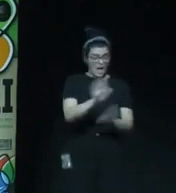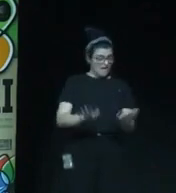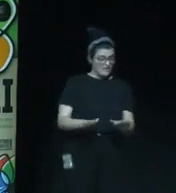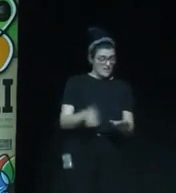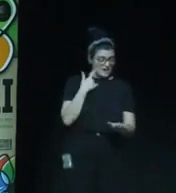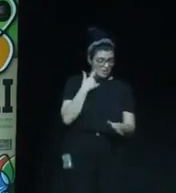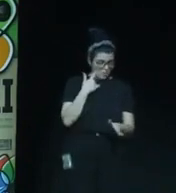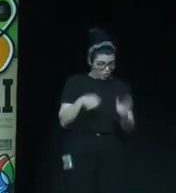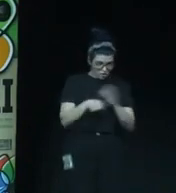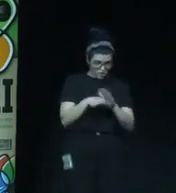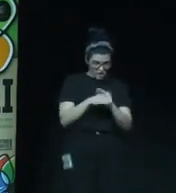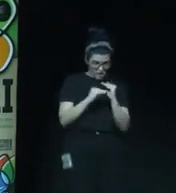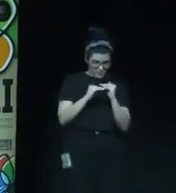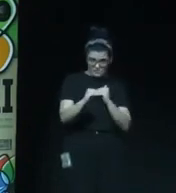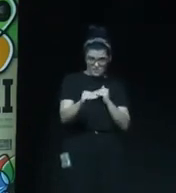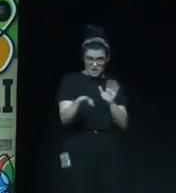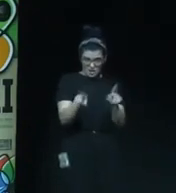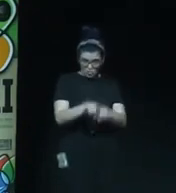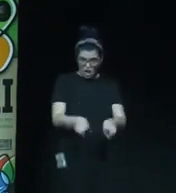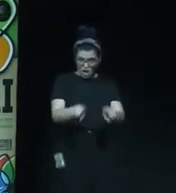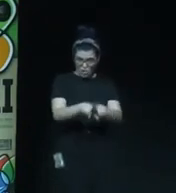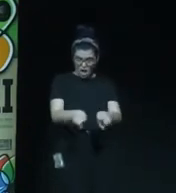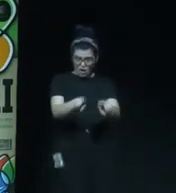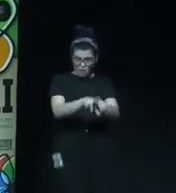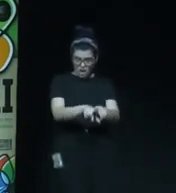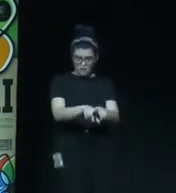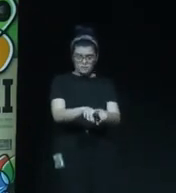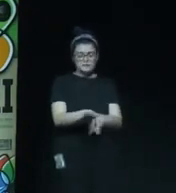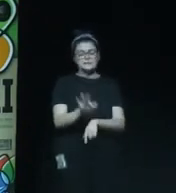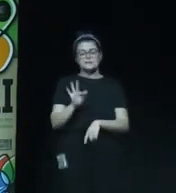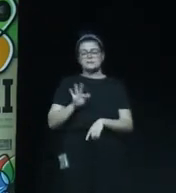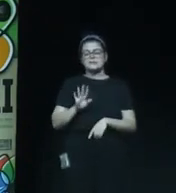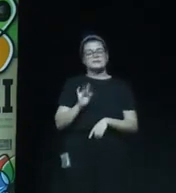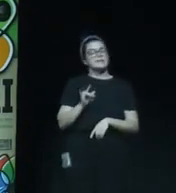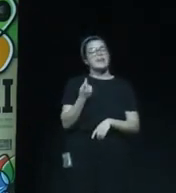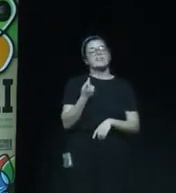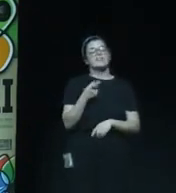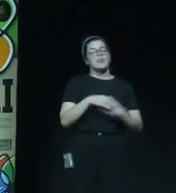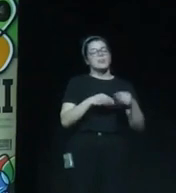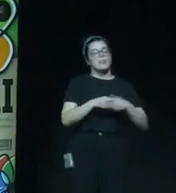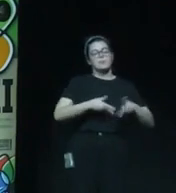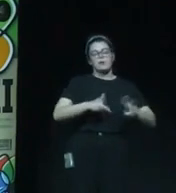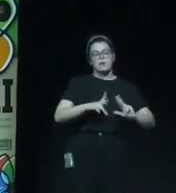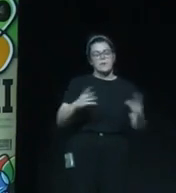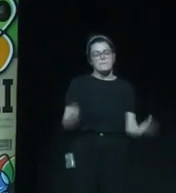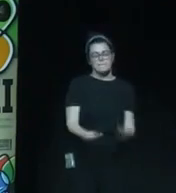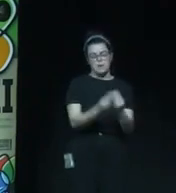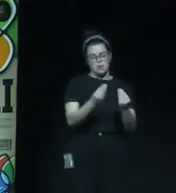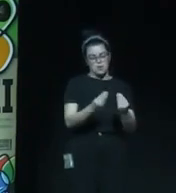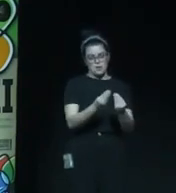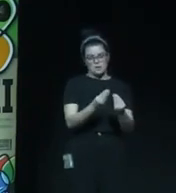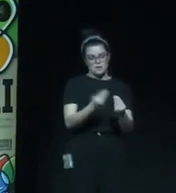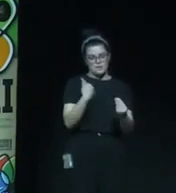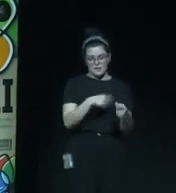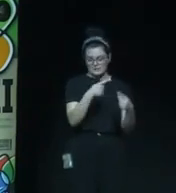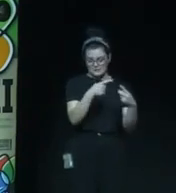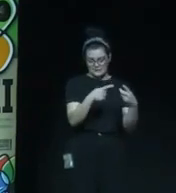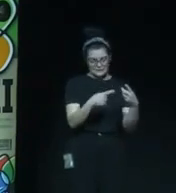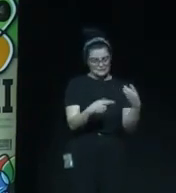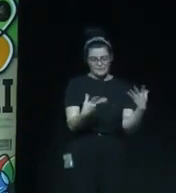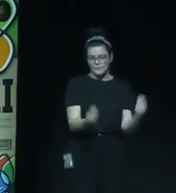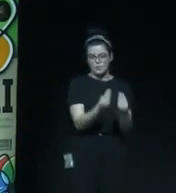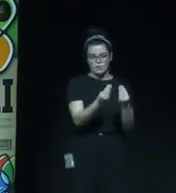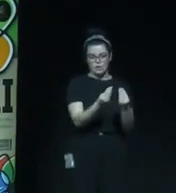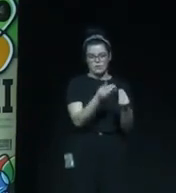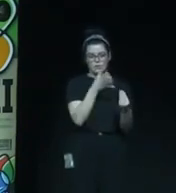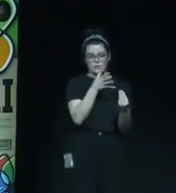ellos seguirían con su maquinaria, ¿no? O sea, hay que mejorar la democracia. Yo te he dicho todas esas cuestiones que hay que mejorar. Parece que